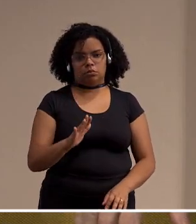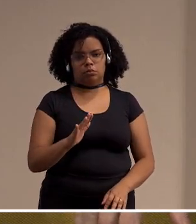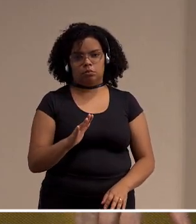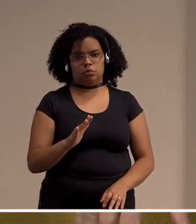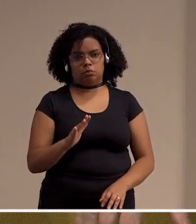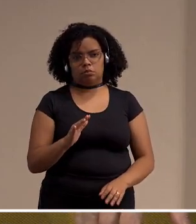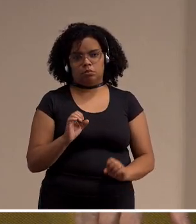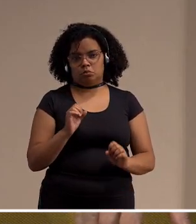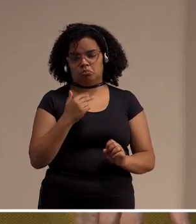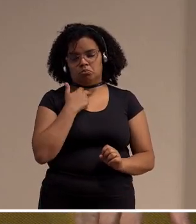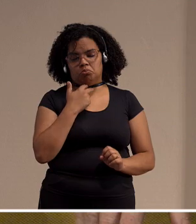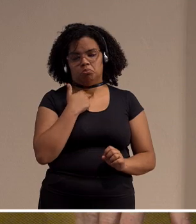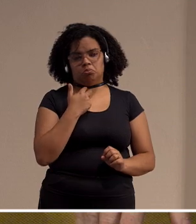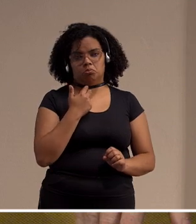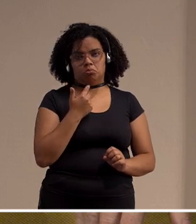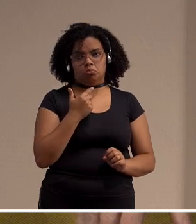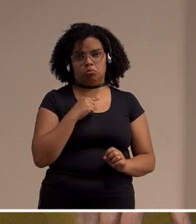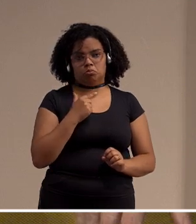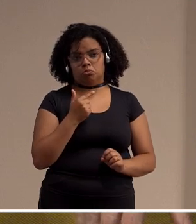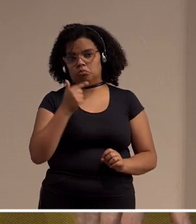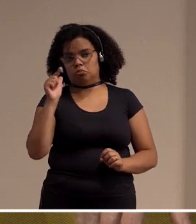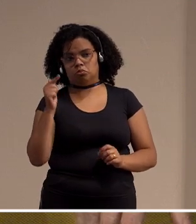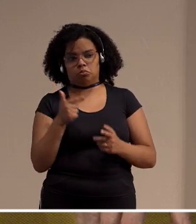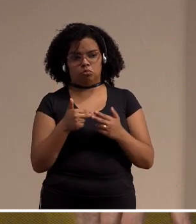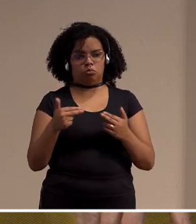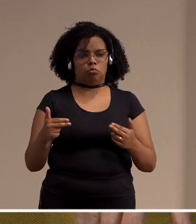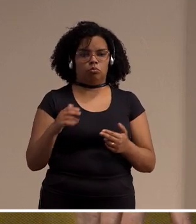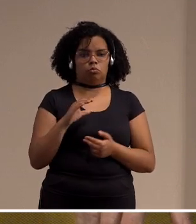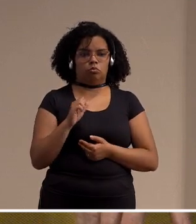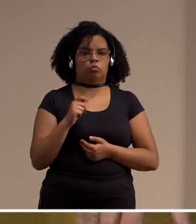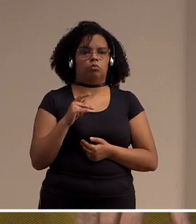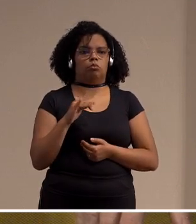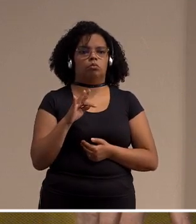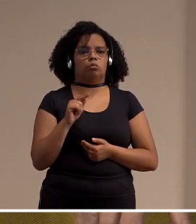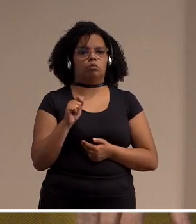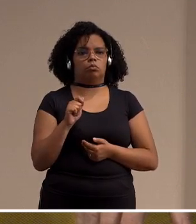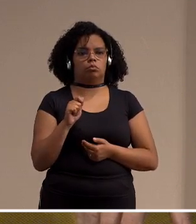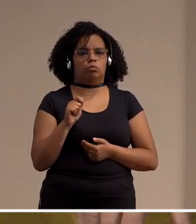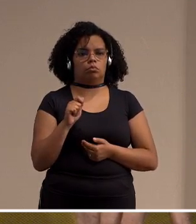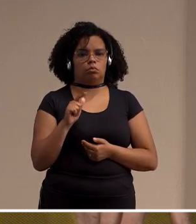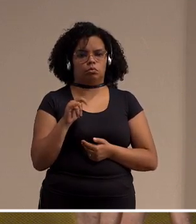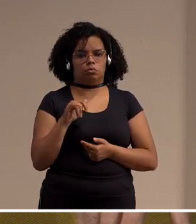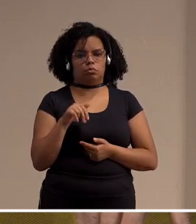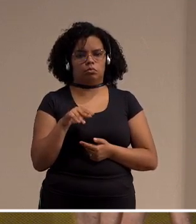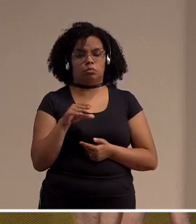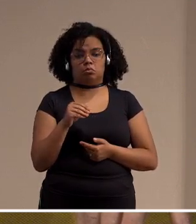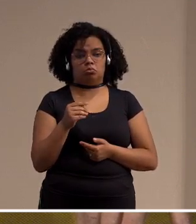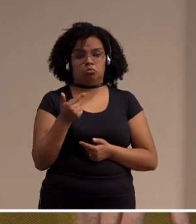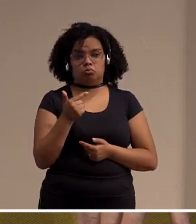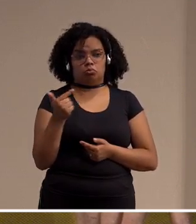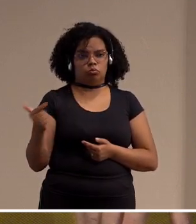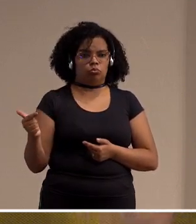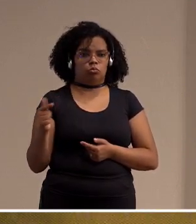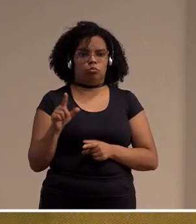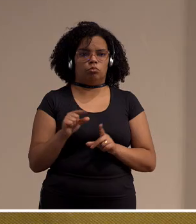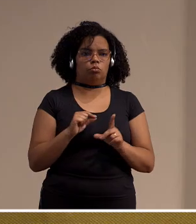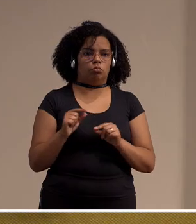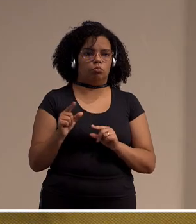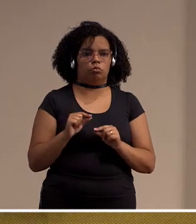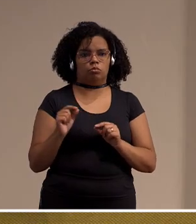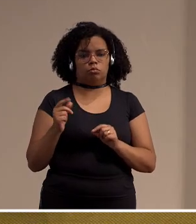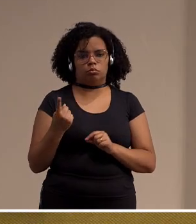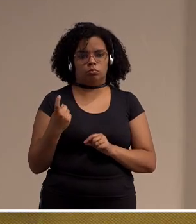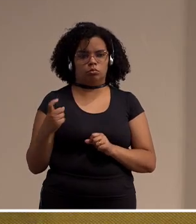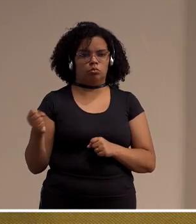capitalismo. Él toma una frase famosa de Margaret Thatcher que era no hay alternativa. Es la única posibilidad de tomar este tipo de